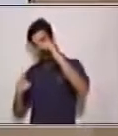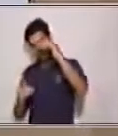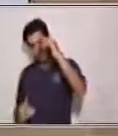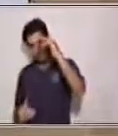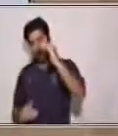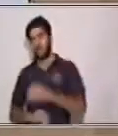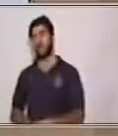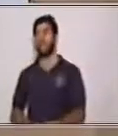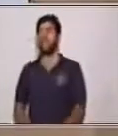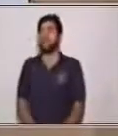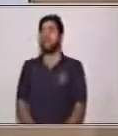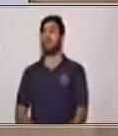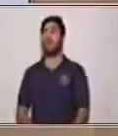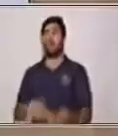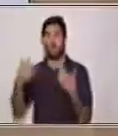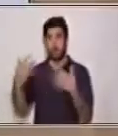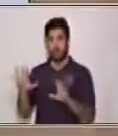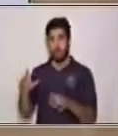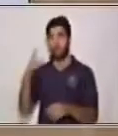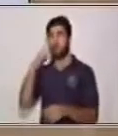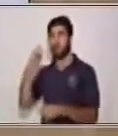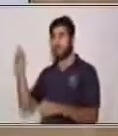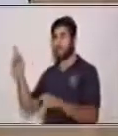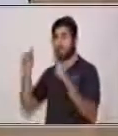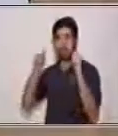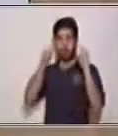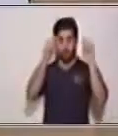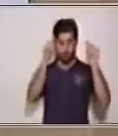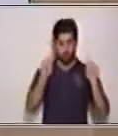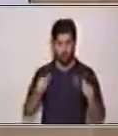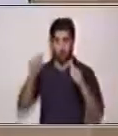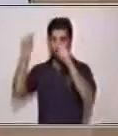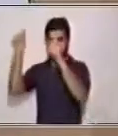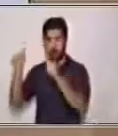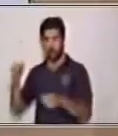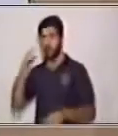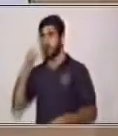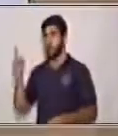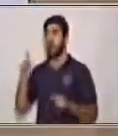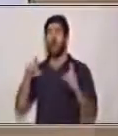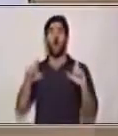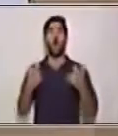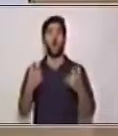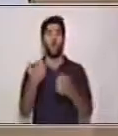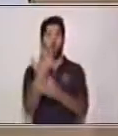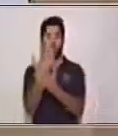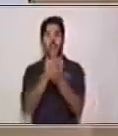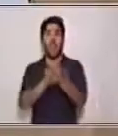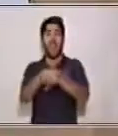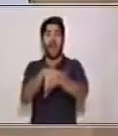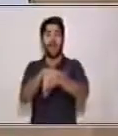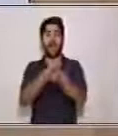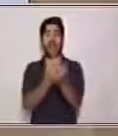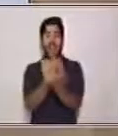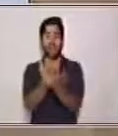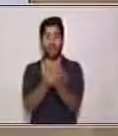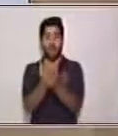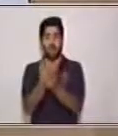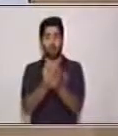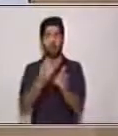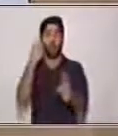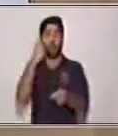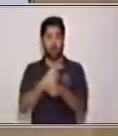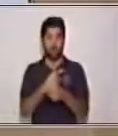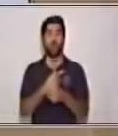la instrucción. Acá tenemos una imagen sobre la forma correcta de lavarse las manos. En 8 pasos nos